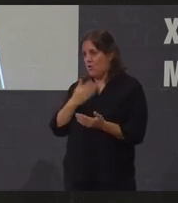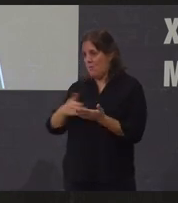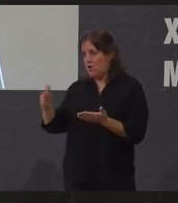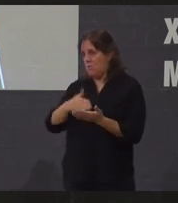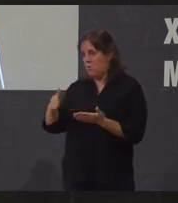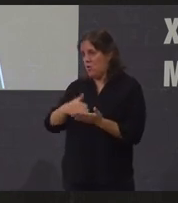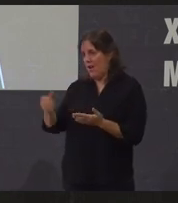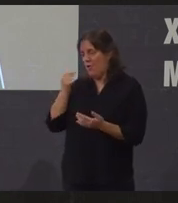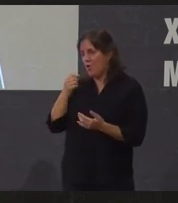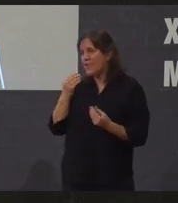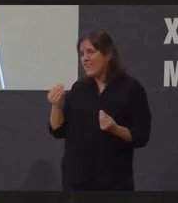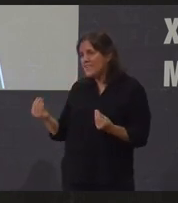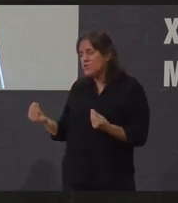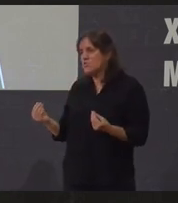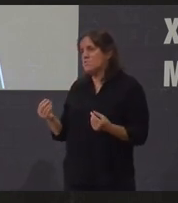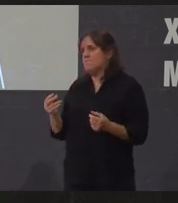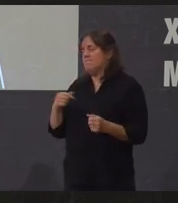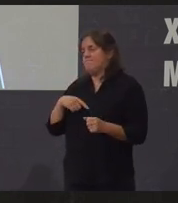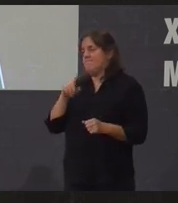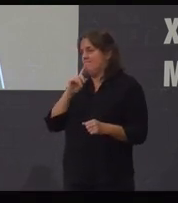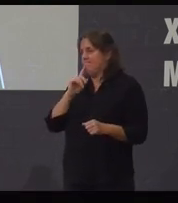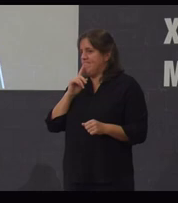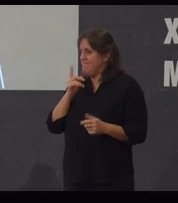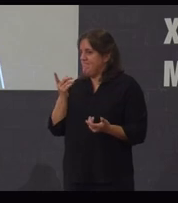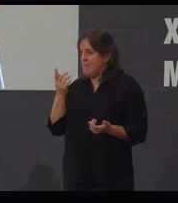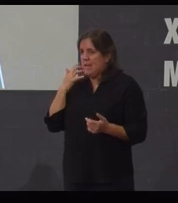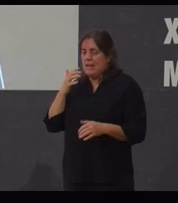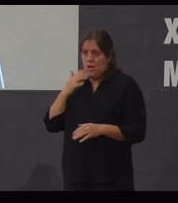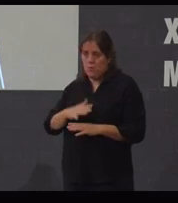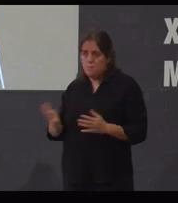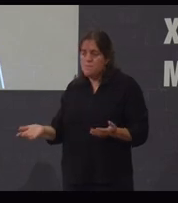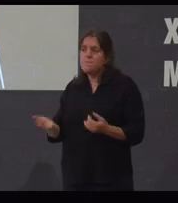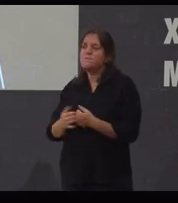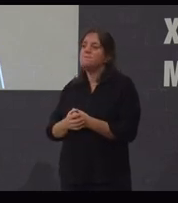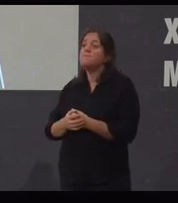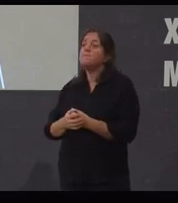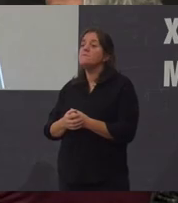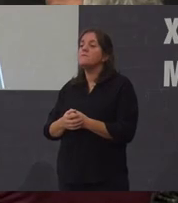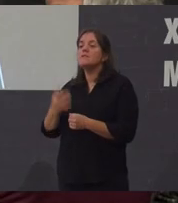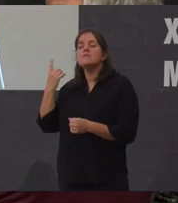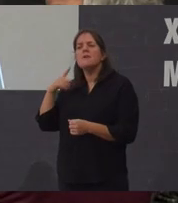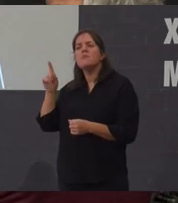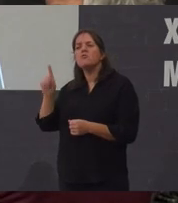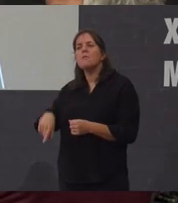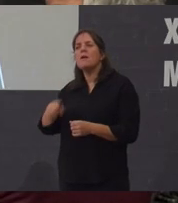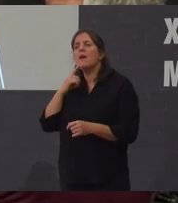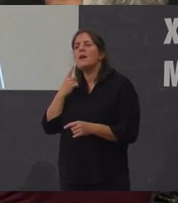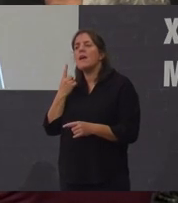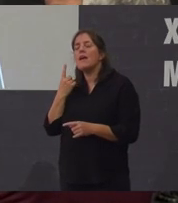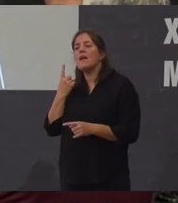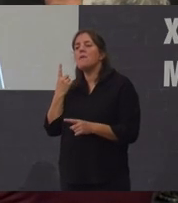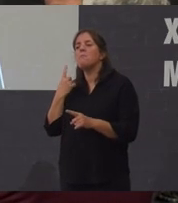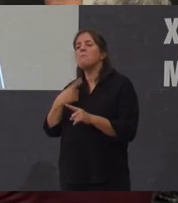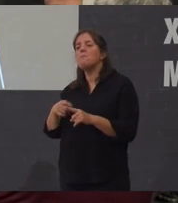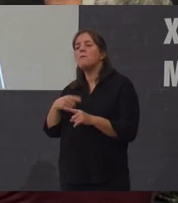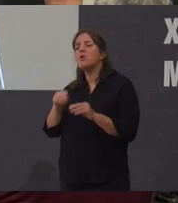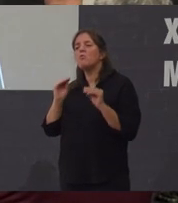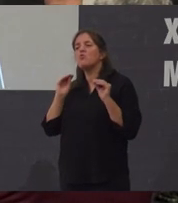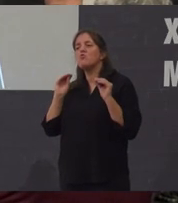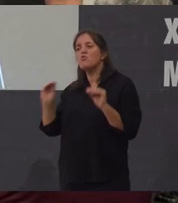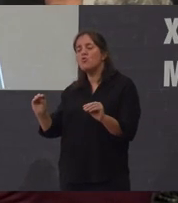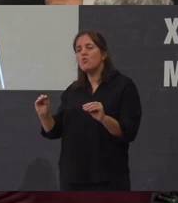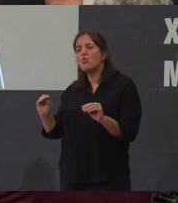non? E tamén sabemos que o primo de Leticia, que acabou